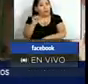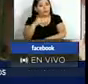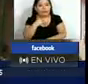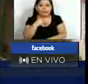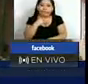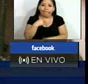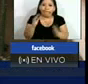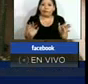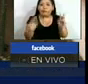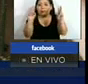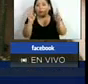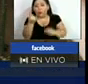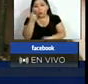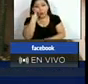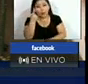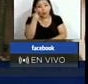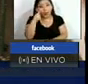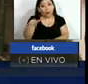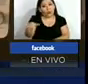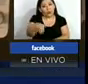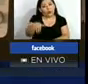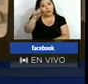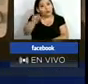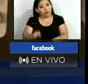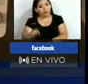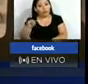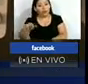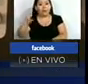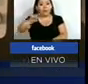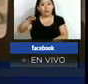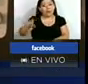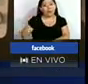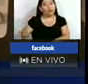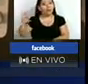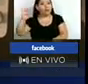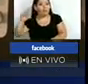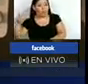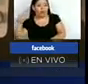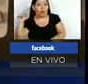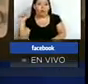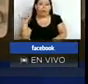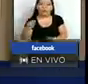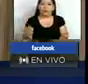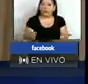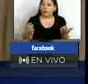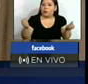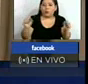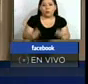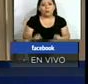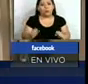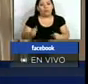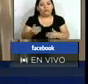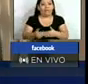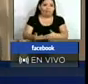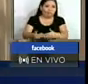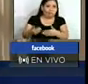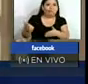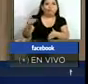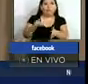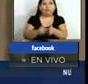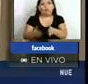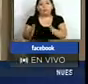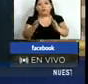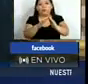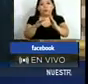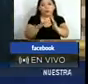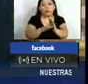es especialmente delicada en el sur del país, donde Texas y Florida se han visto obligados a dar marcha atrás en la relajación de medidas.